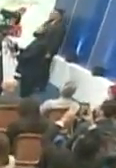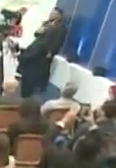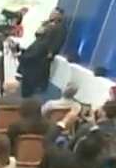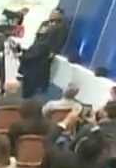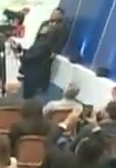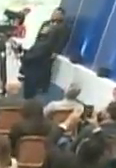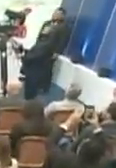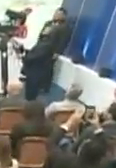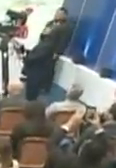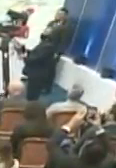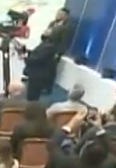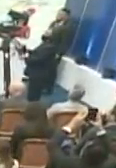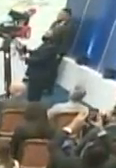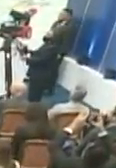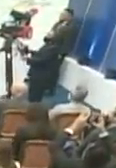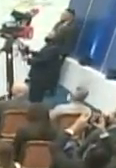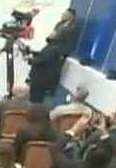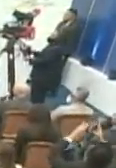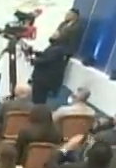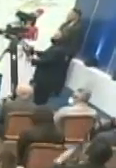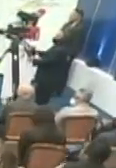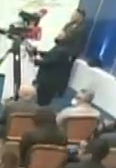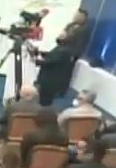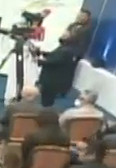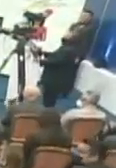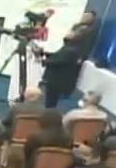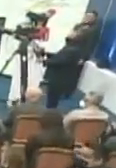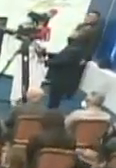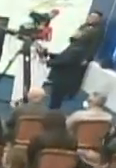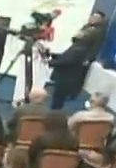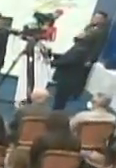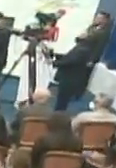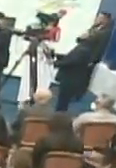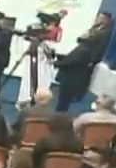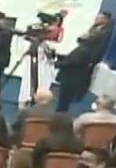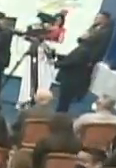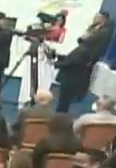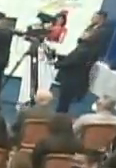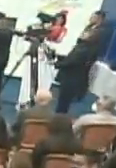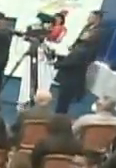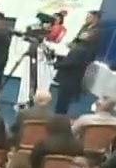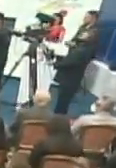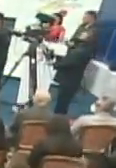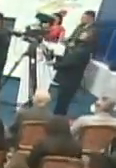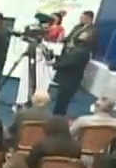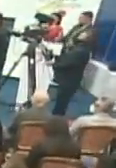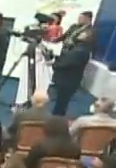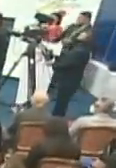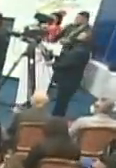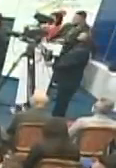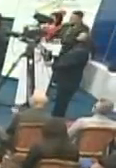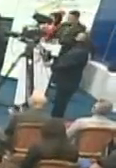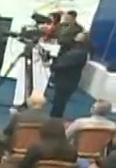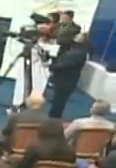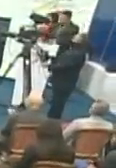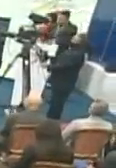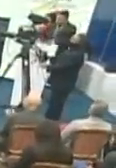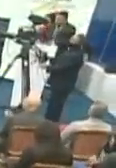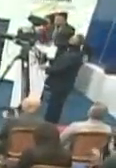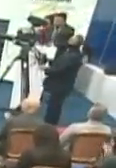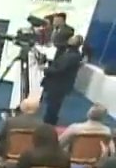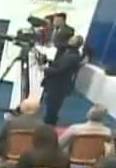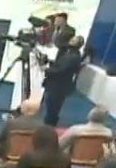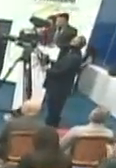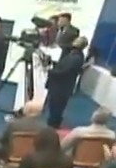Allí vemos entonces Dilia Huaycarán en lo que ha sido entonces este Correo del Alba, el análisis de la geopolítica mundial en